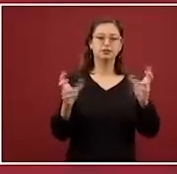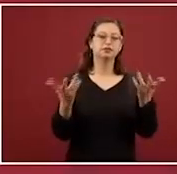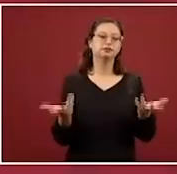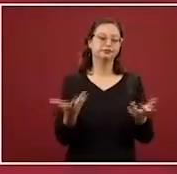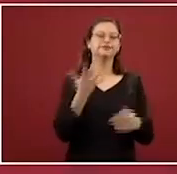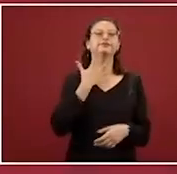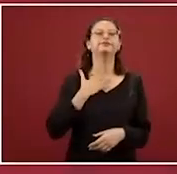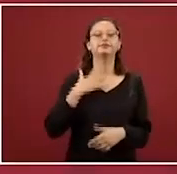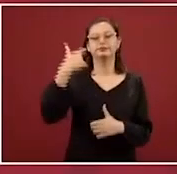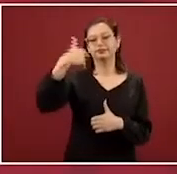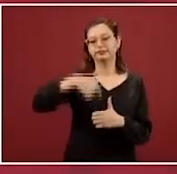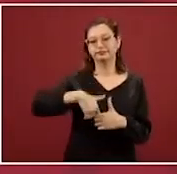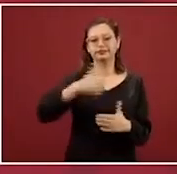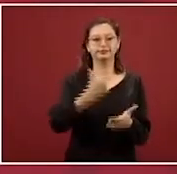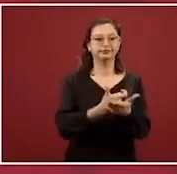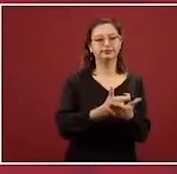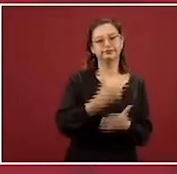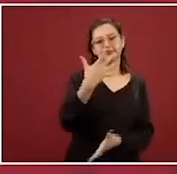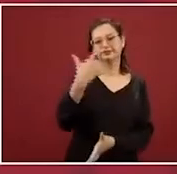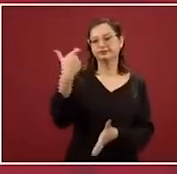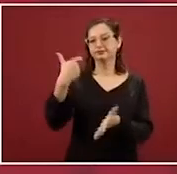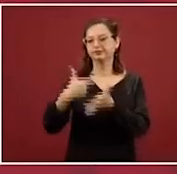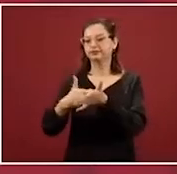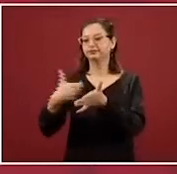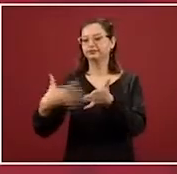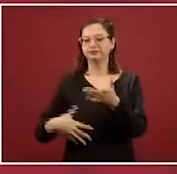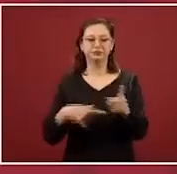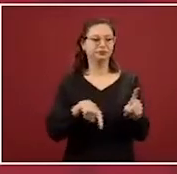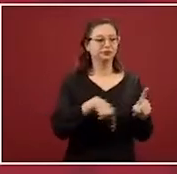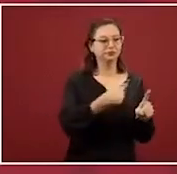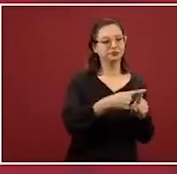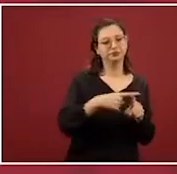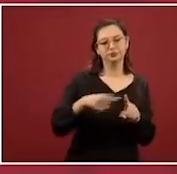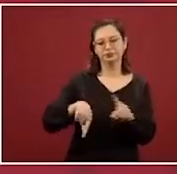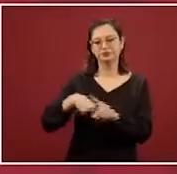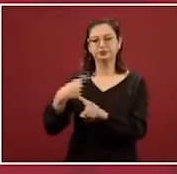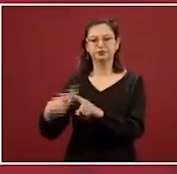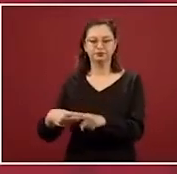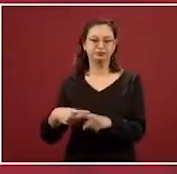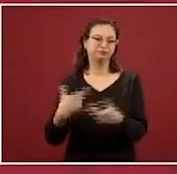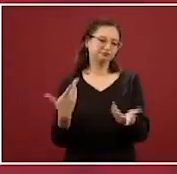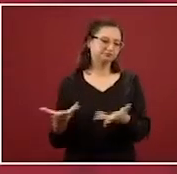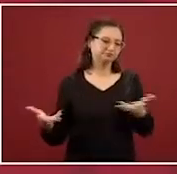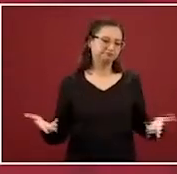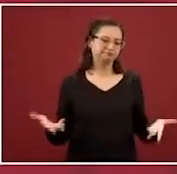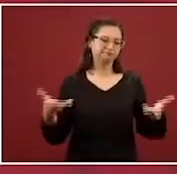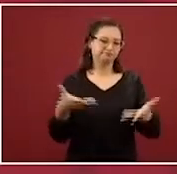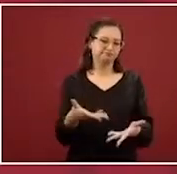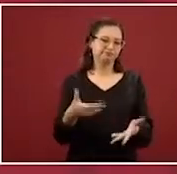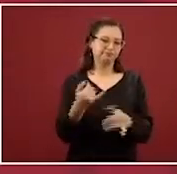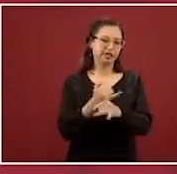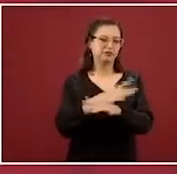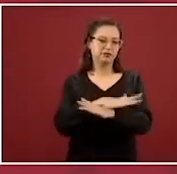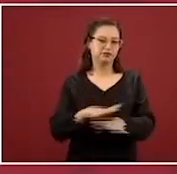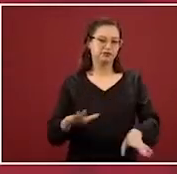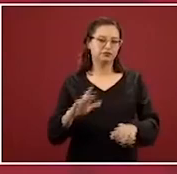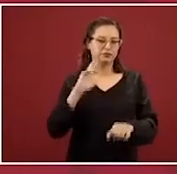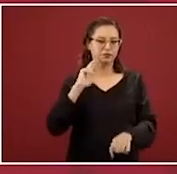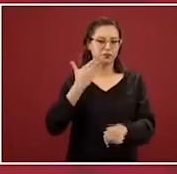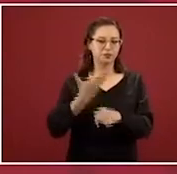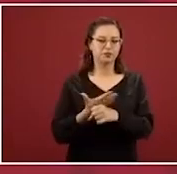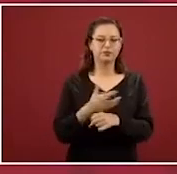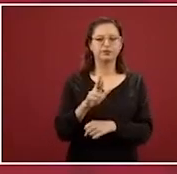los combustibles. Ricardo nos va a presentar este informe